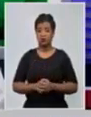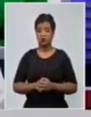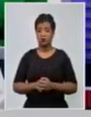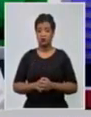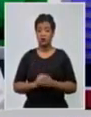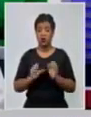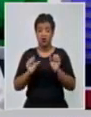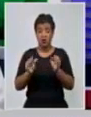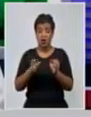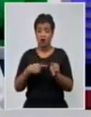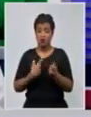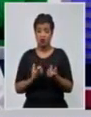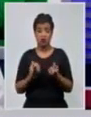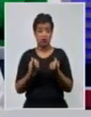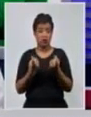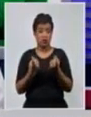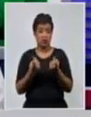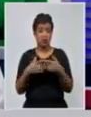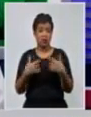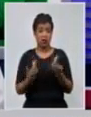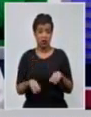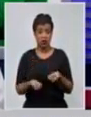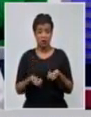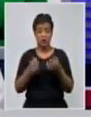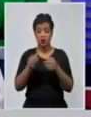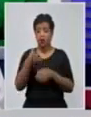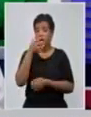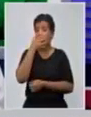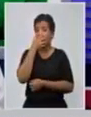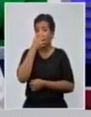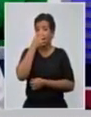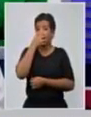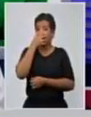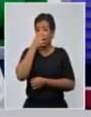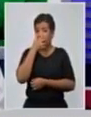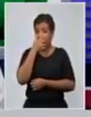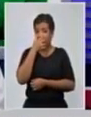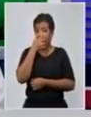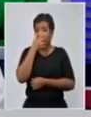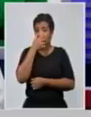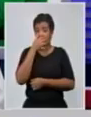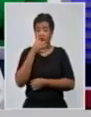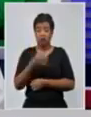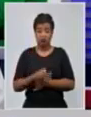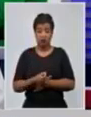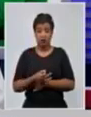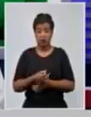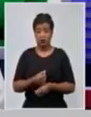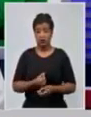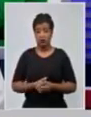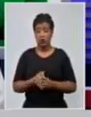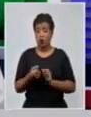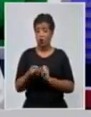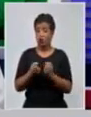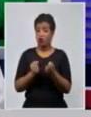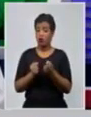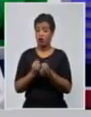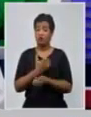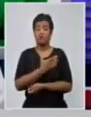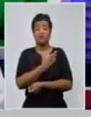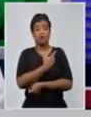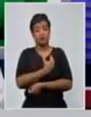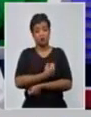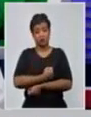necesario en un momento determinado intubarlo para la ventilación con modalidad controlada y